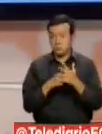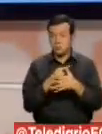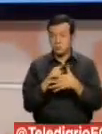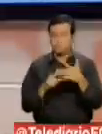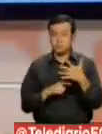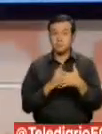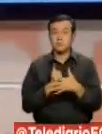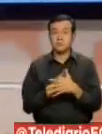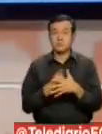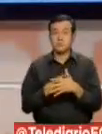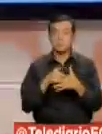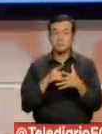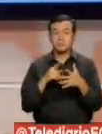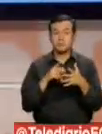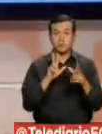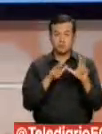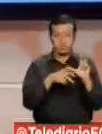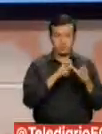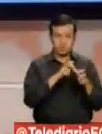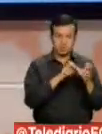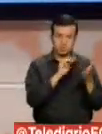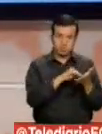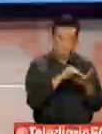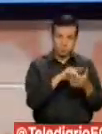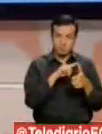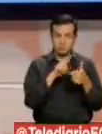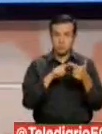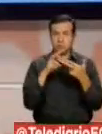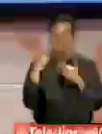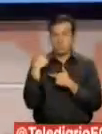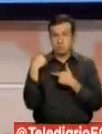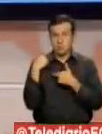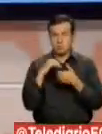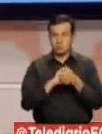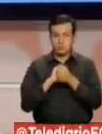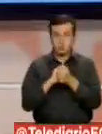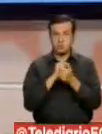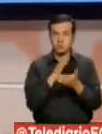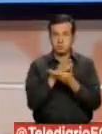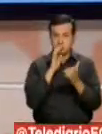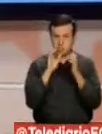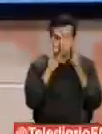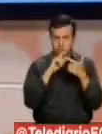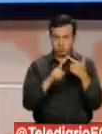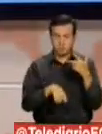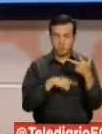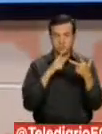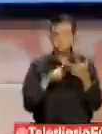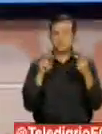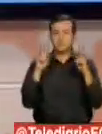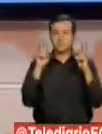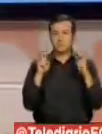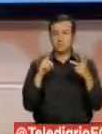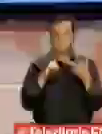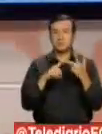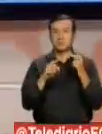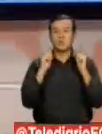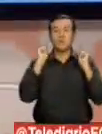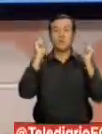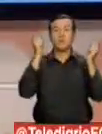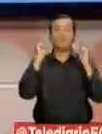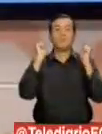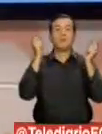integración de la Cordicom, el tema de la responsabilidad solidaria de los medios, el tema de la